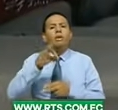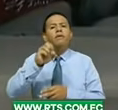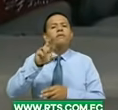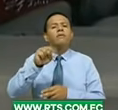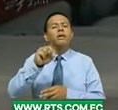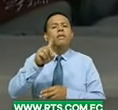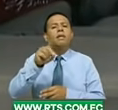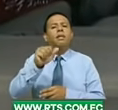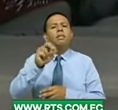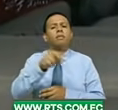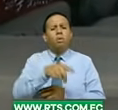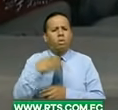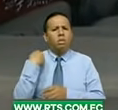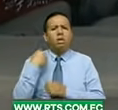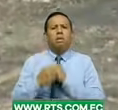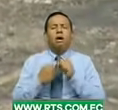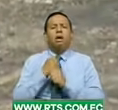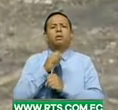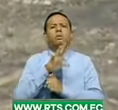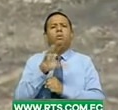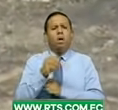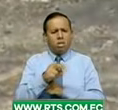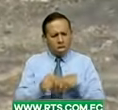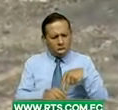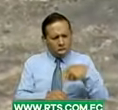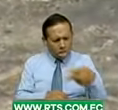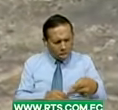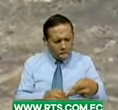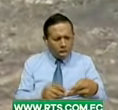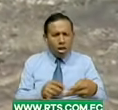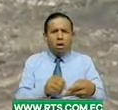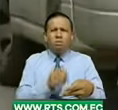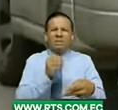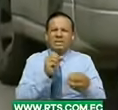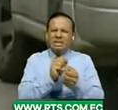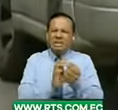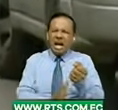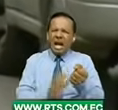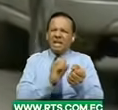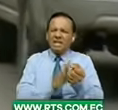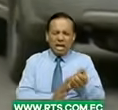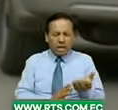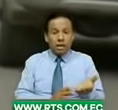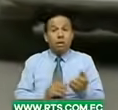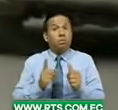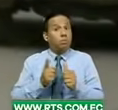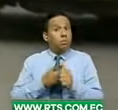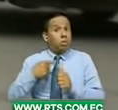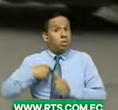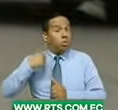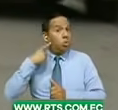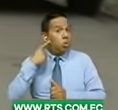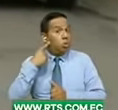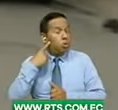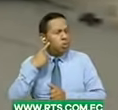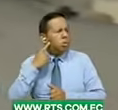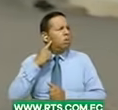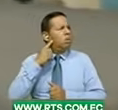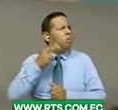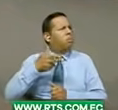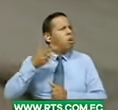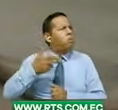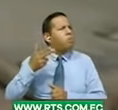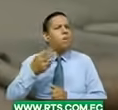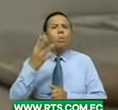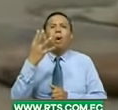años, permanecía tendido, luchando por salvar su vida. Primero fueron 4 tiros y después yo creo que a lo que cayó